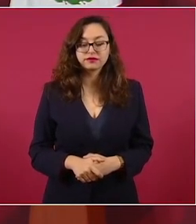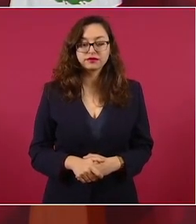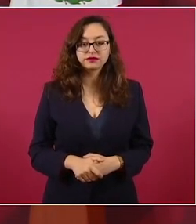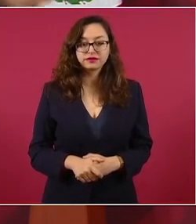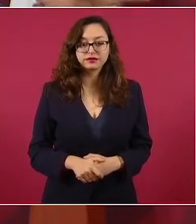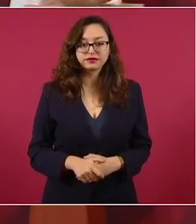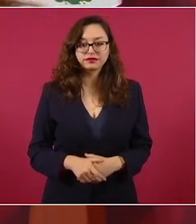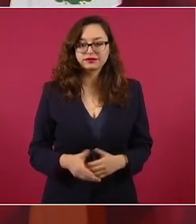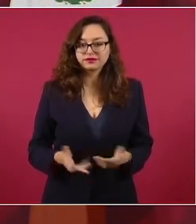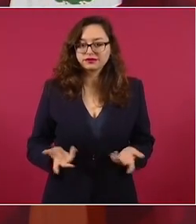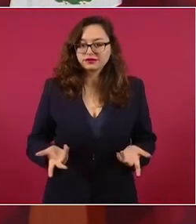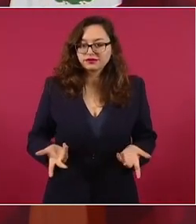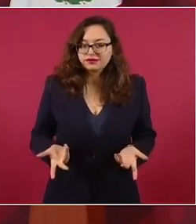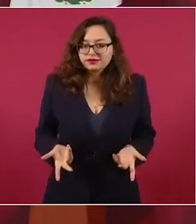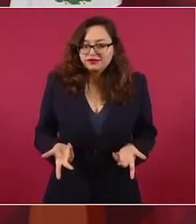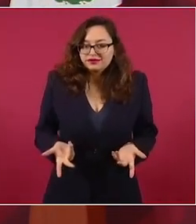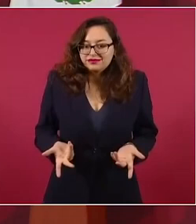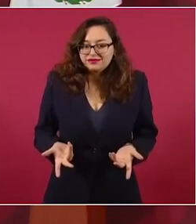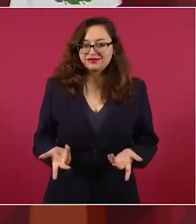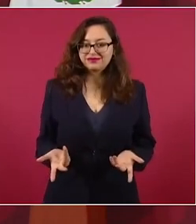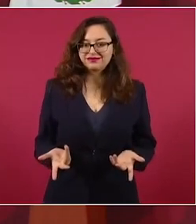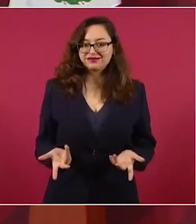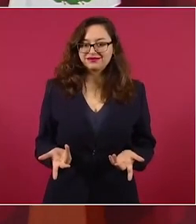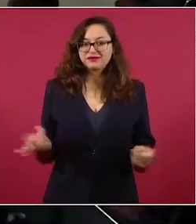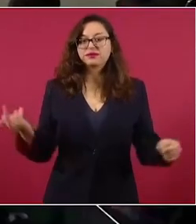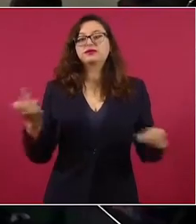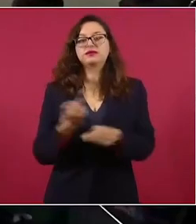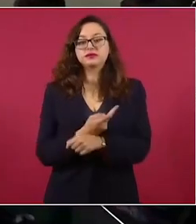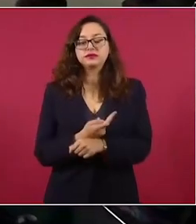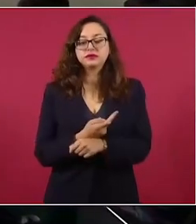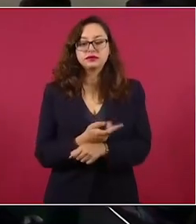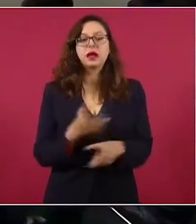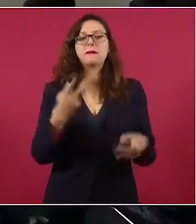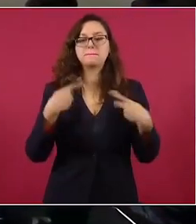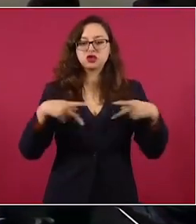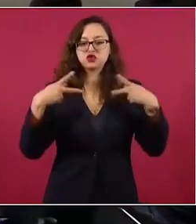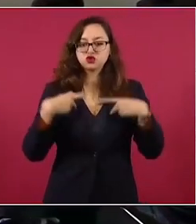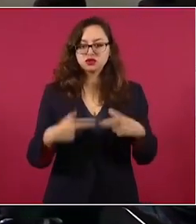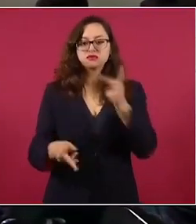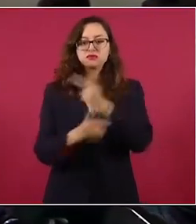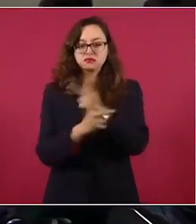Y entonces, los que ya terminaron la prepa son